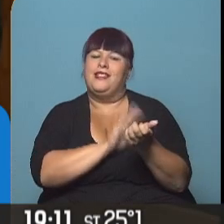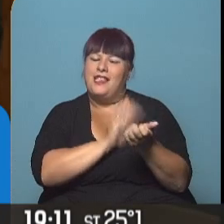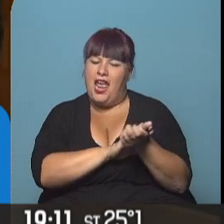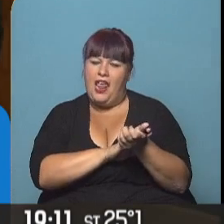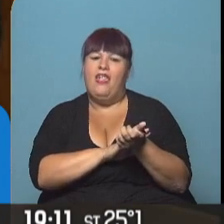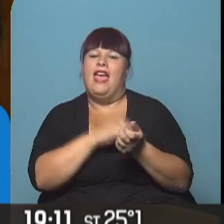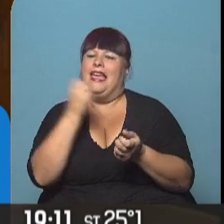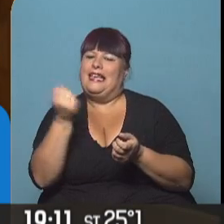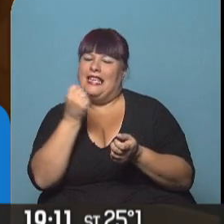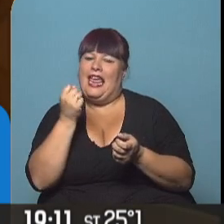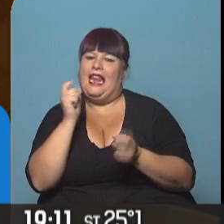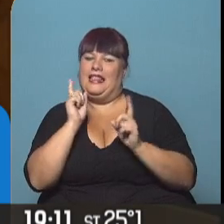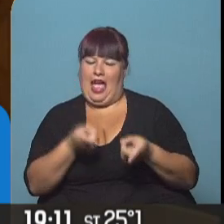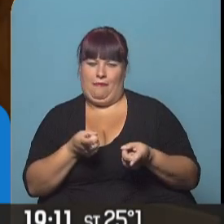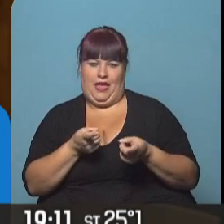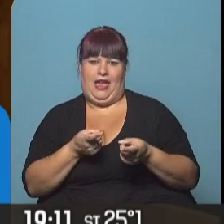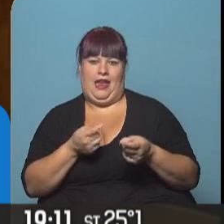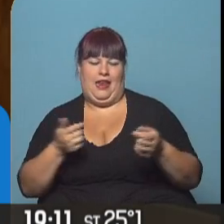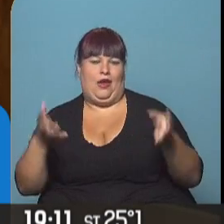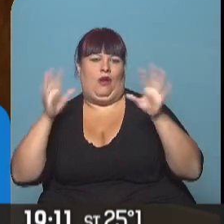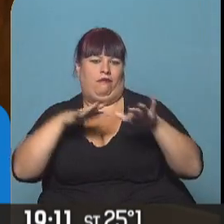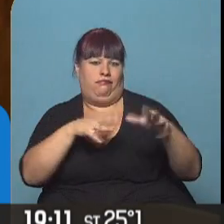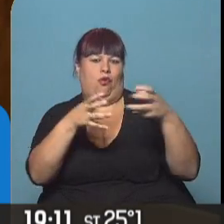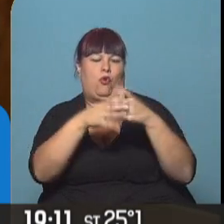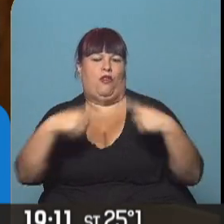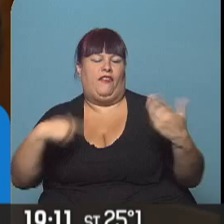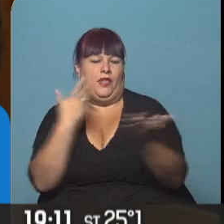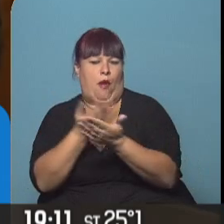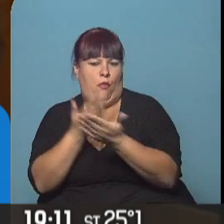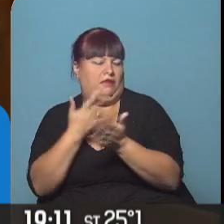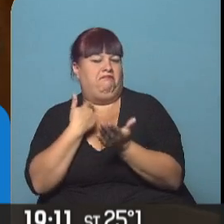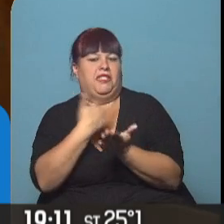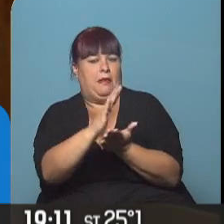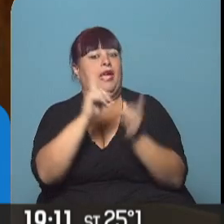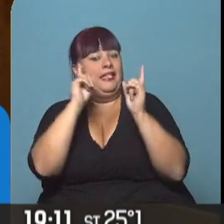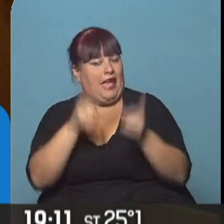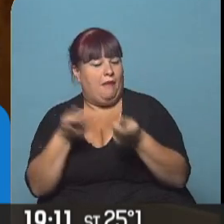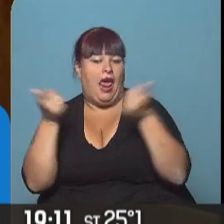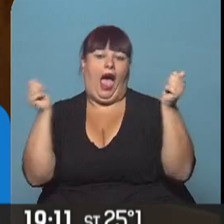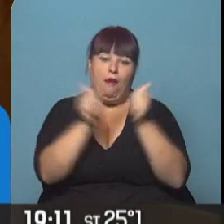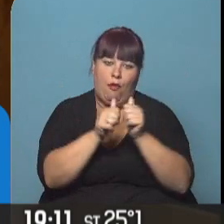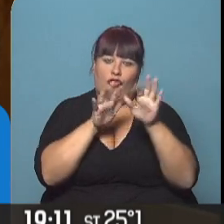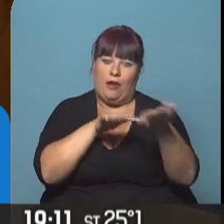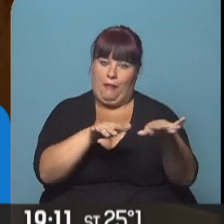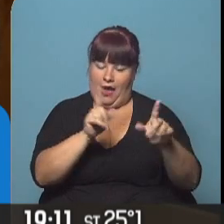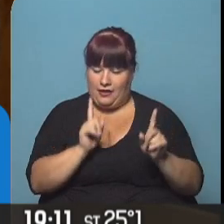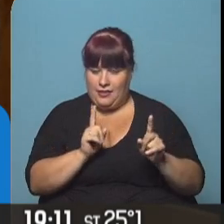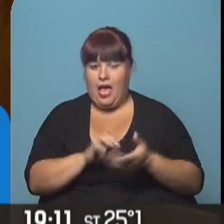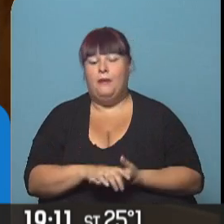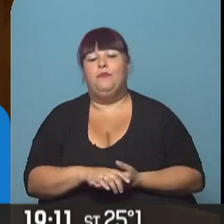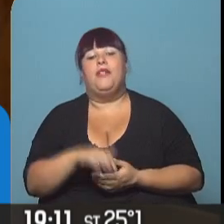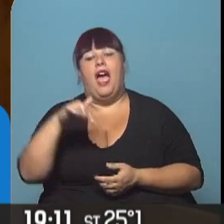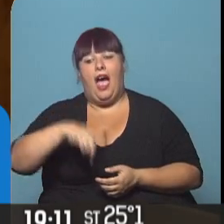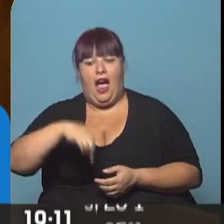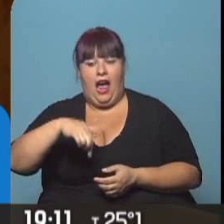iban a tratar de ponerse a la cola con sus diferentes planteos, separándose pero al mismo tiempo acoplándose a la medida de fuerza, y que